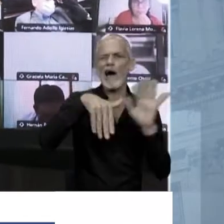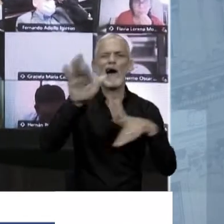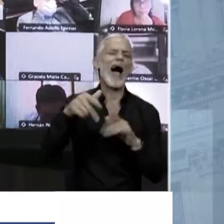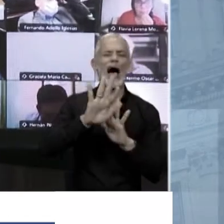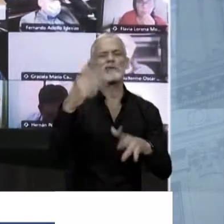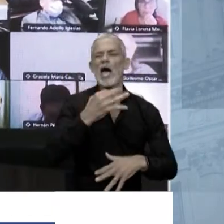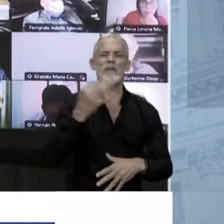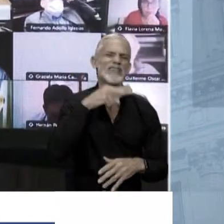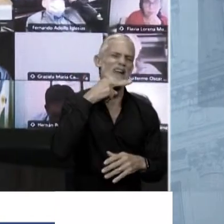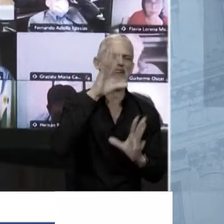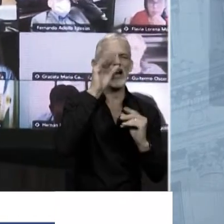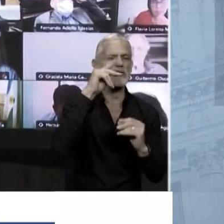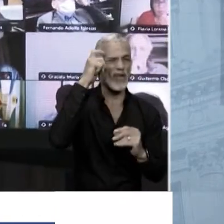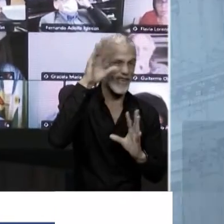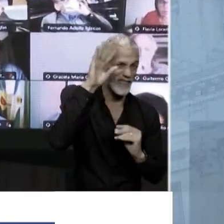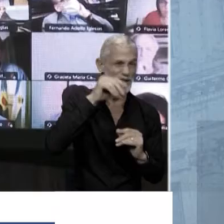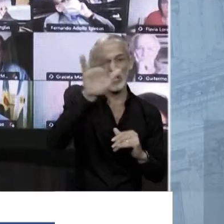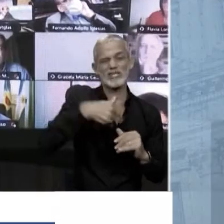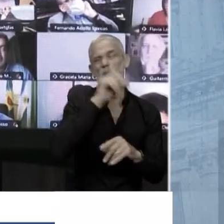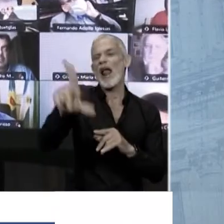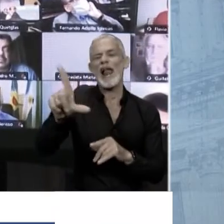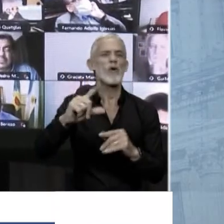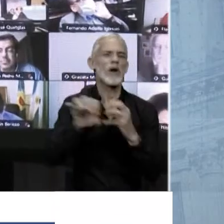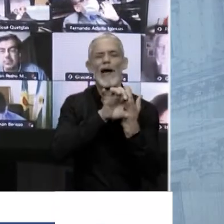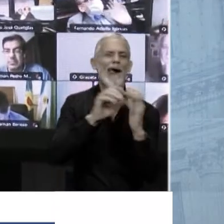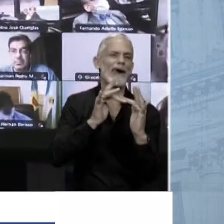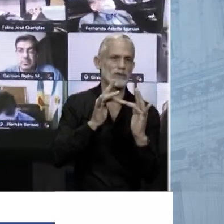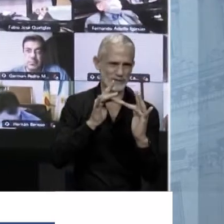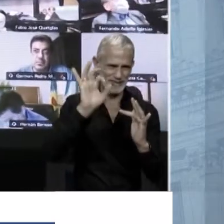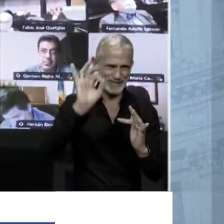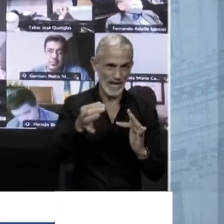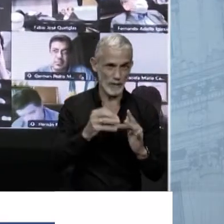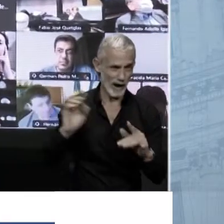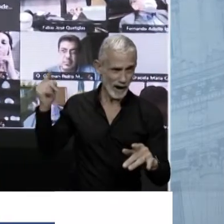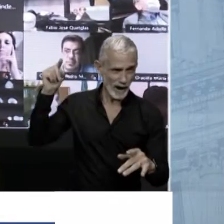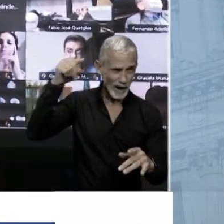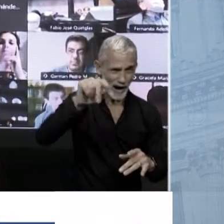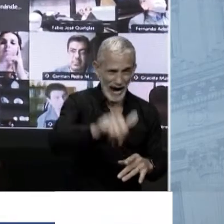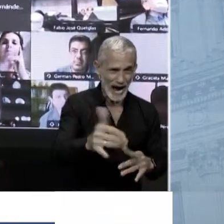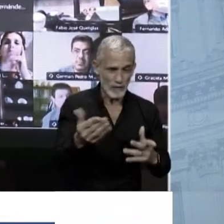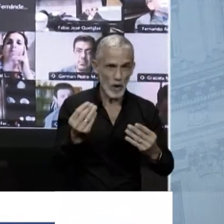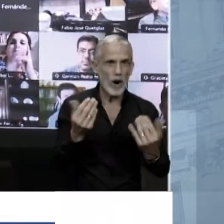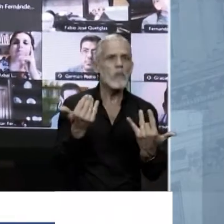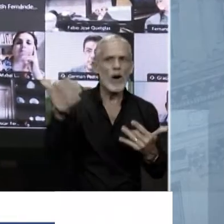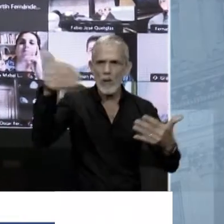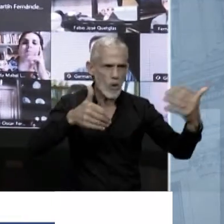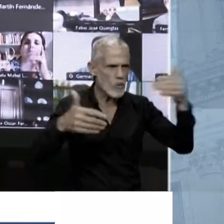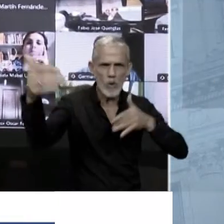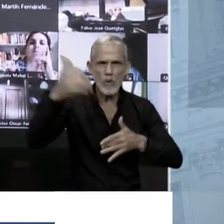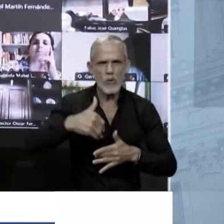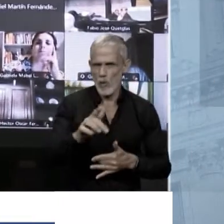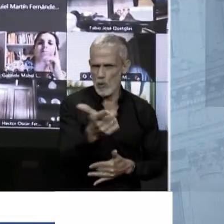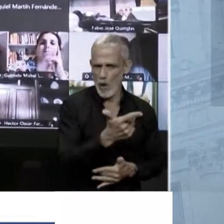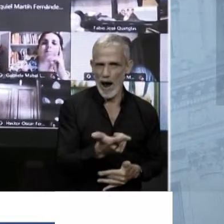una especial el día viernes a las 10 de la noche para el lunes, porque saben que no hay garantía de presencialidad de